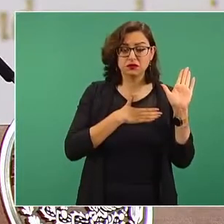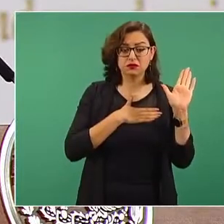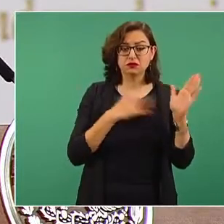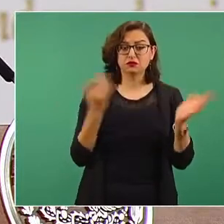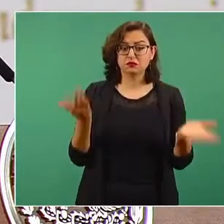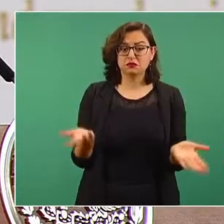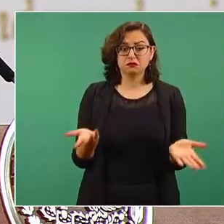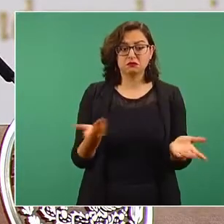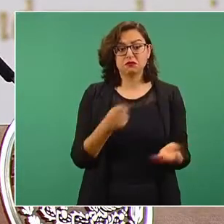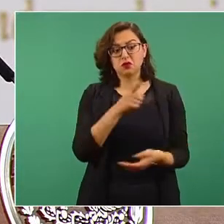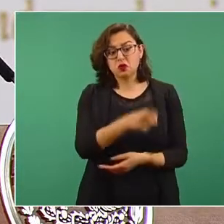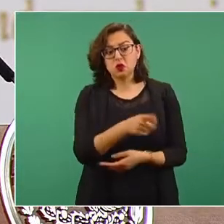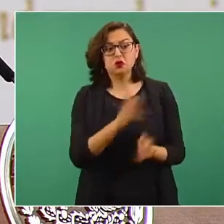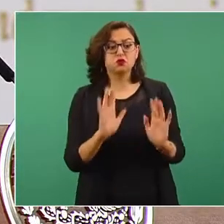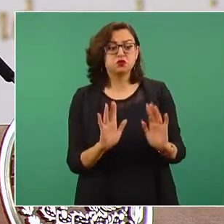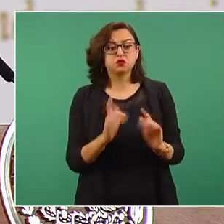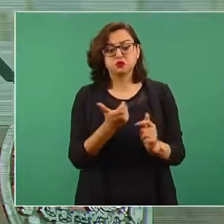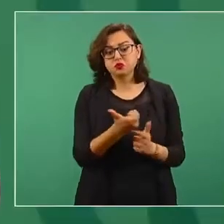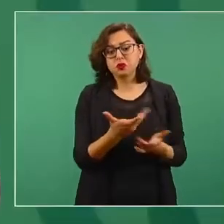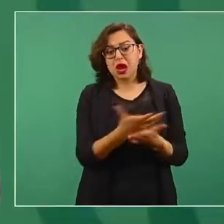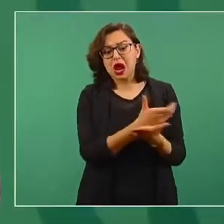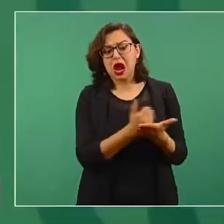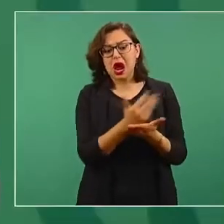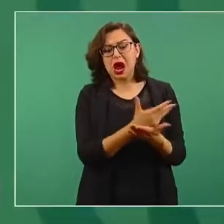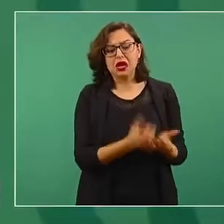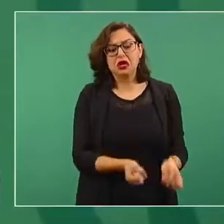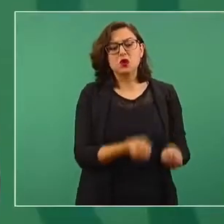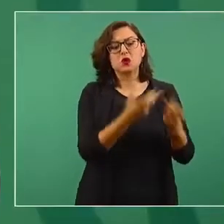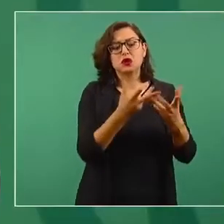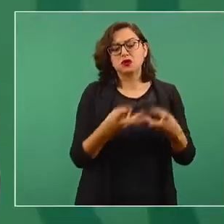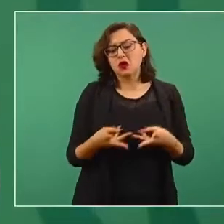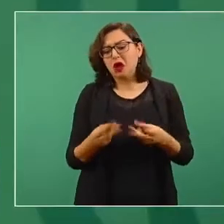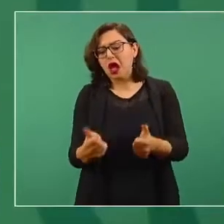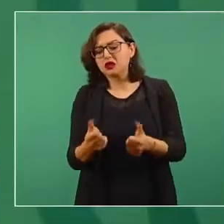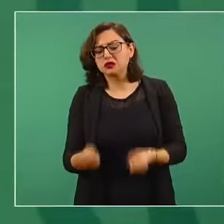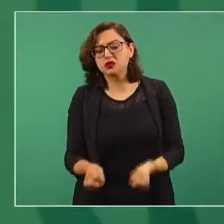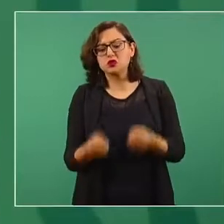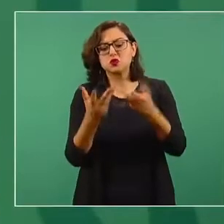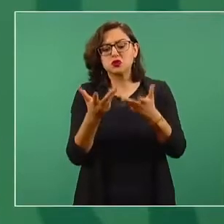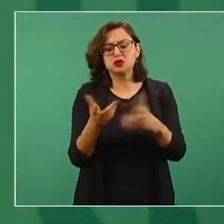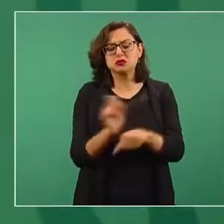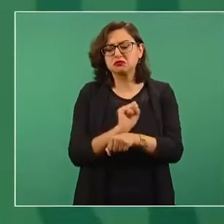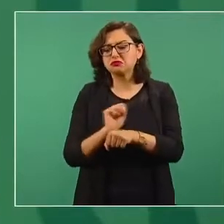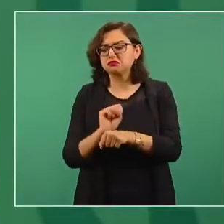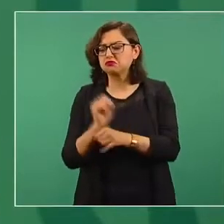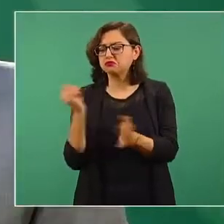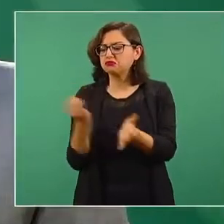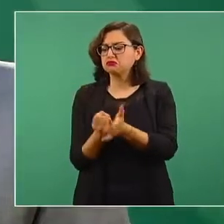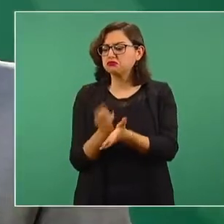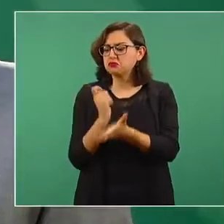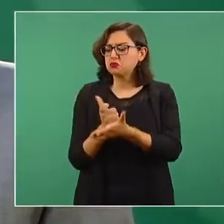lo que tienes de ingresos, tus utilidades, y mediante una fórmula sencilla,